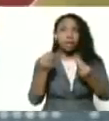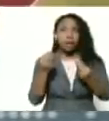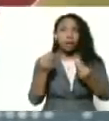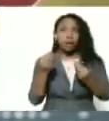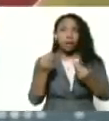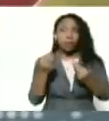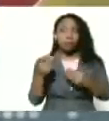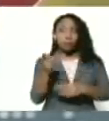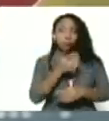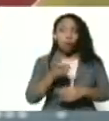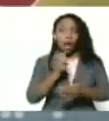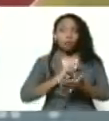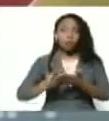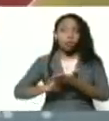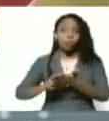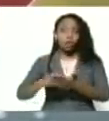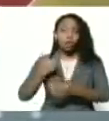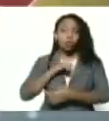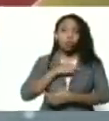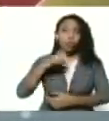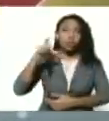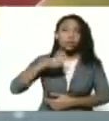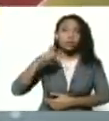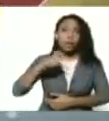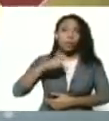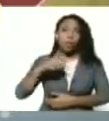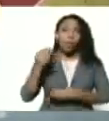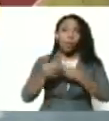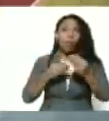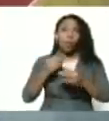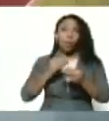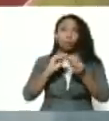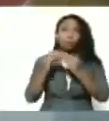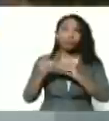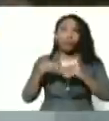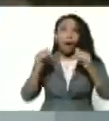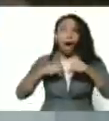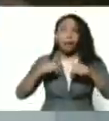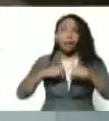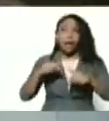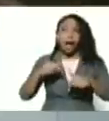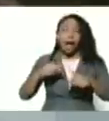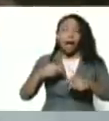bueno, buscarle muchas soluciones que nosotros necesitamos como productores de los Valles del Tuy.